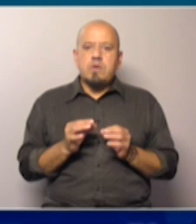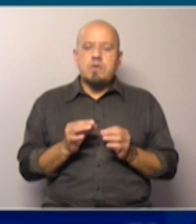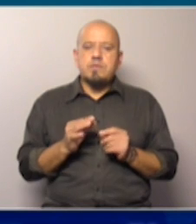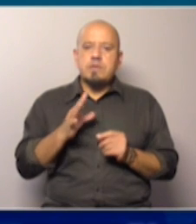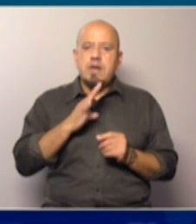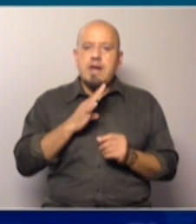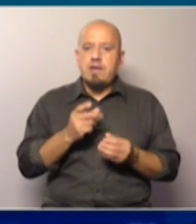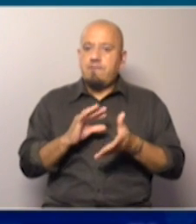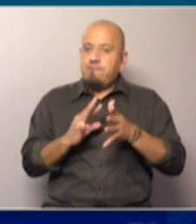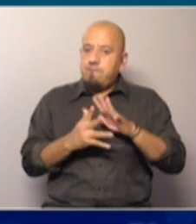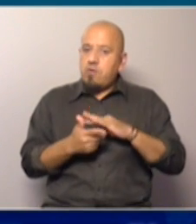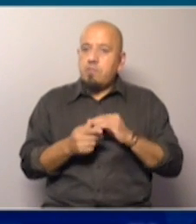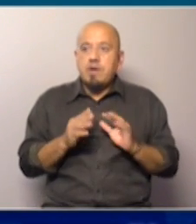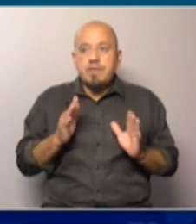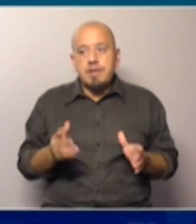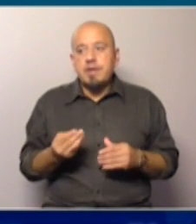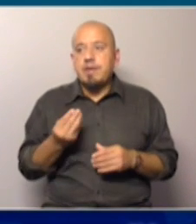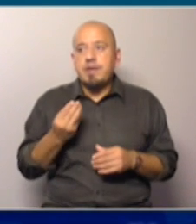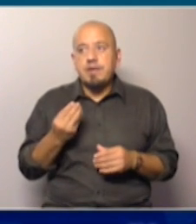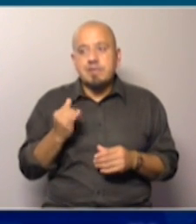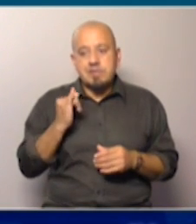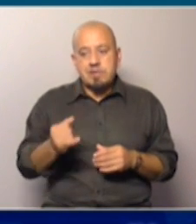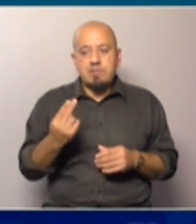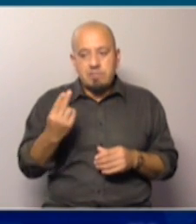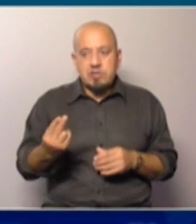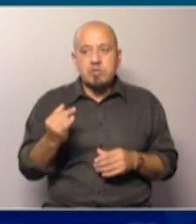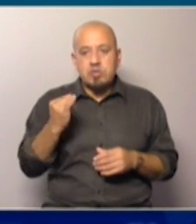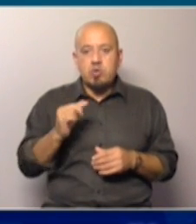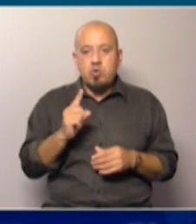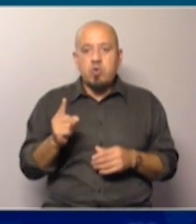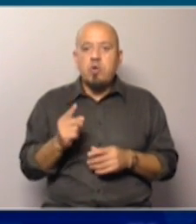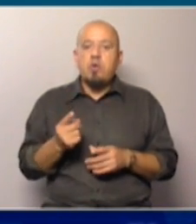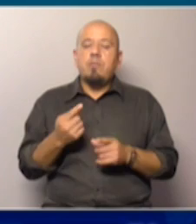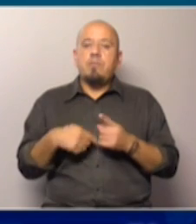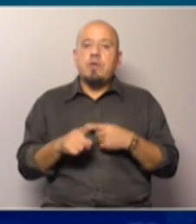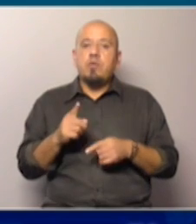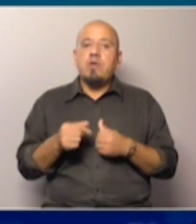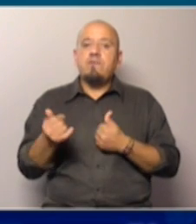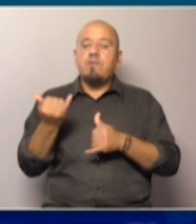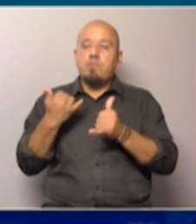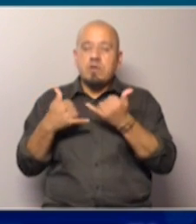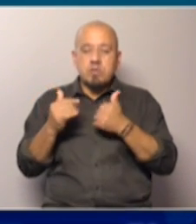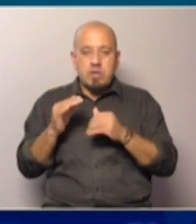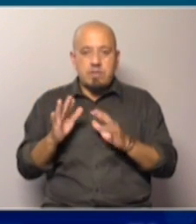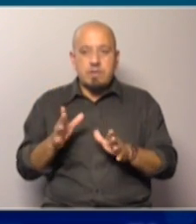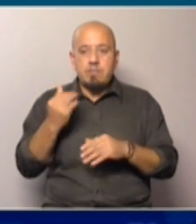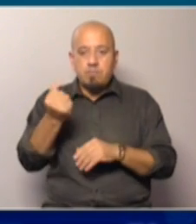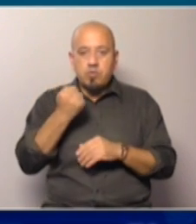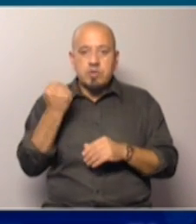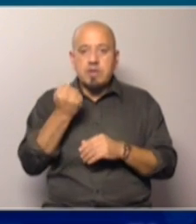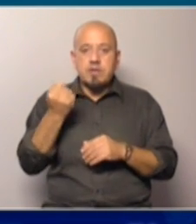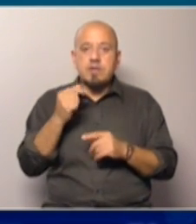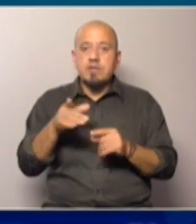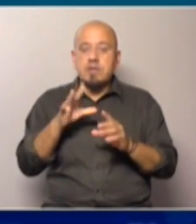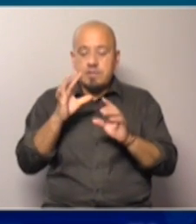hay formas y formas de dar el consentimiento. El consentimiento no solo tiene que ser informado, es muy importante que sea